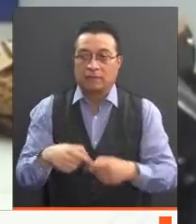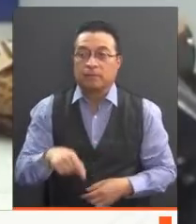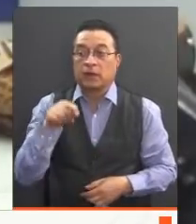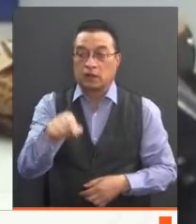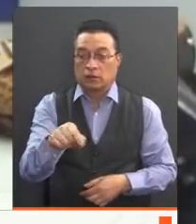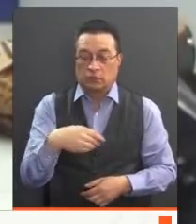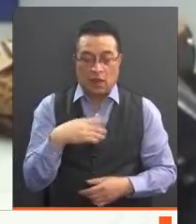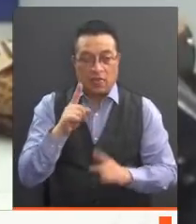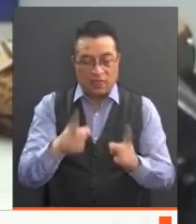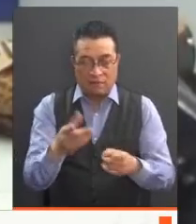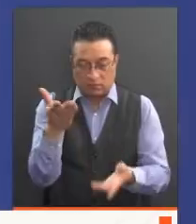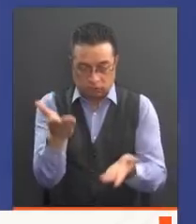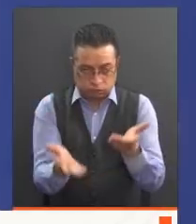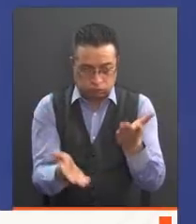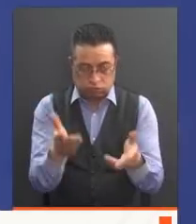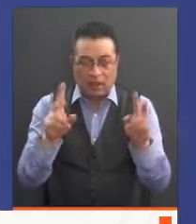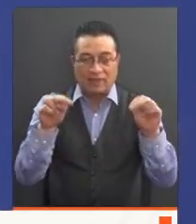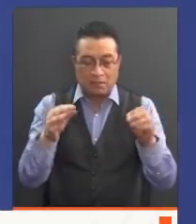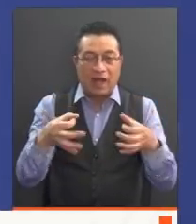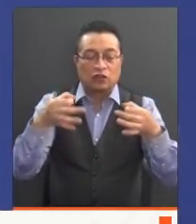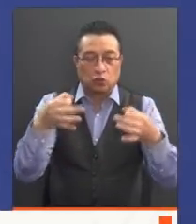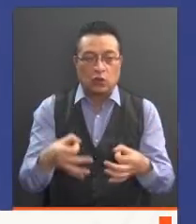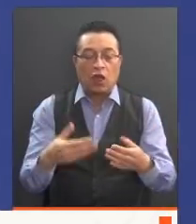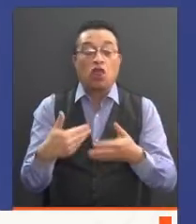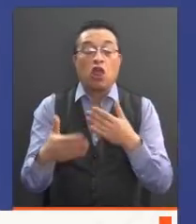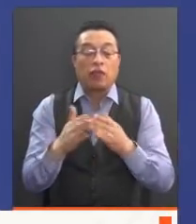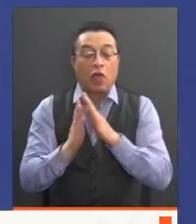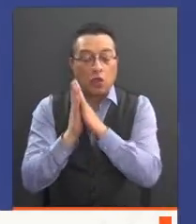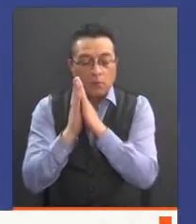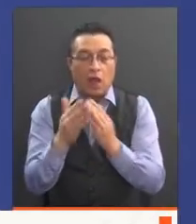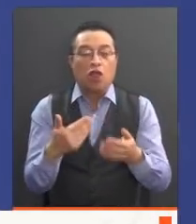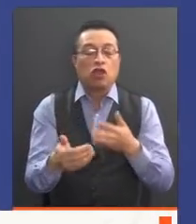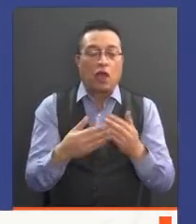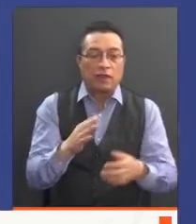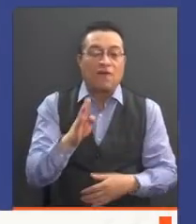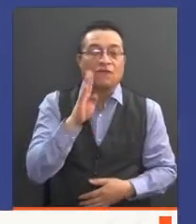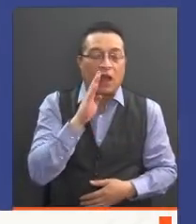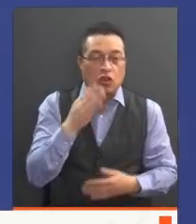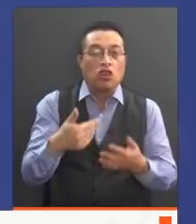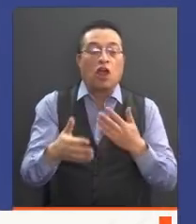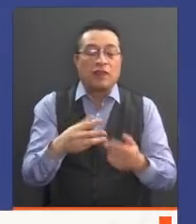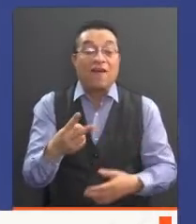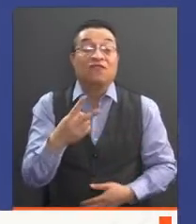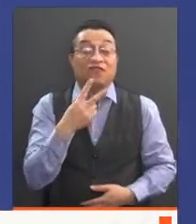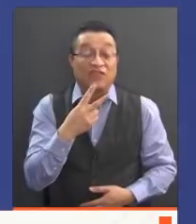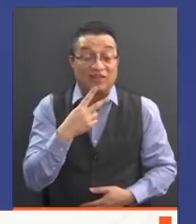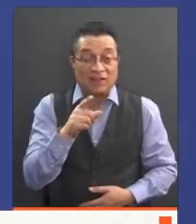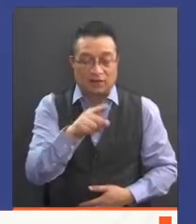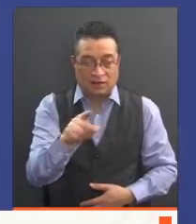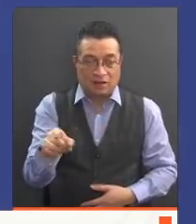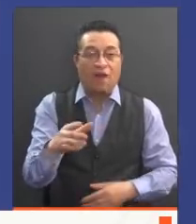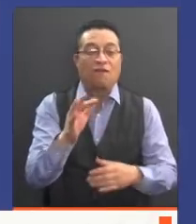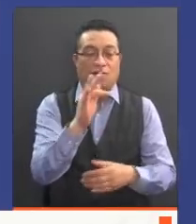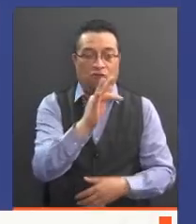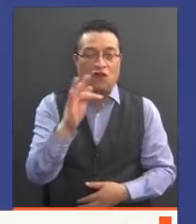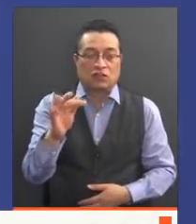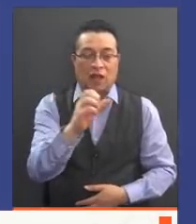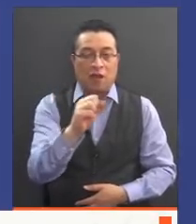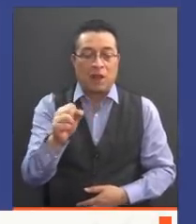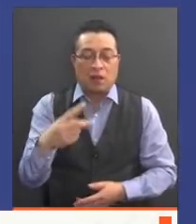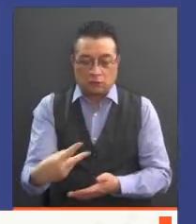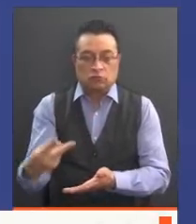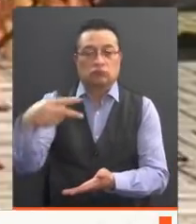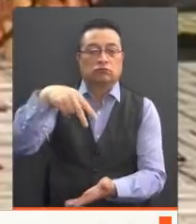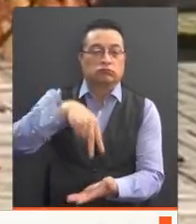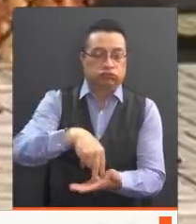de seguridad, dónde duermen, dónde van al baño, dónde viven efectivamente las Fuerzas Armadas al momento de ubicarse en los